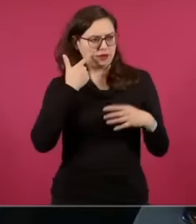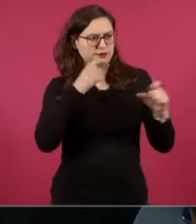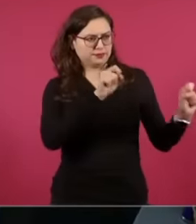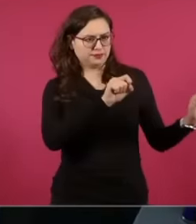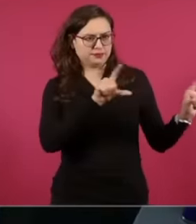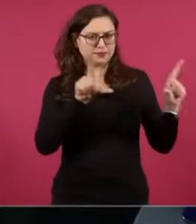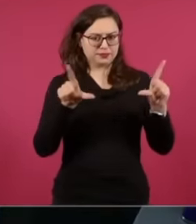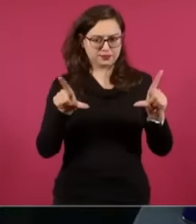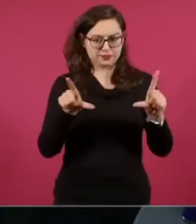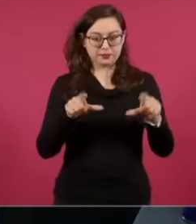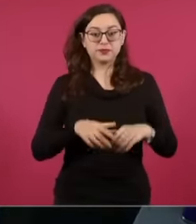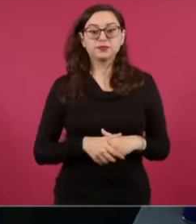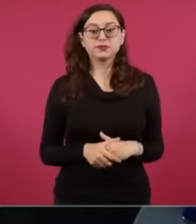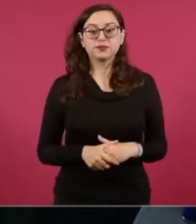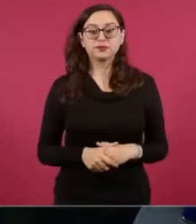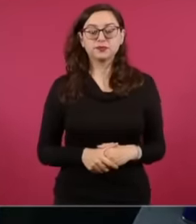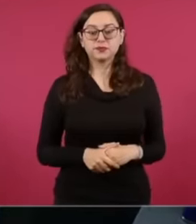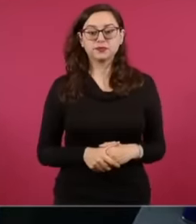De favor,